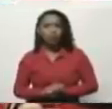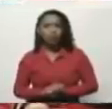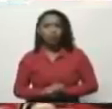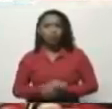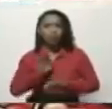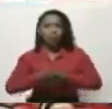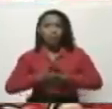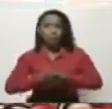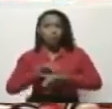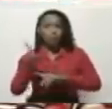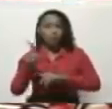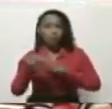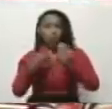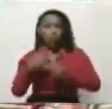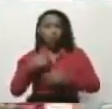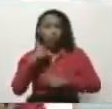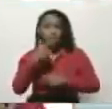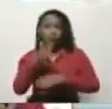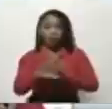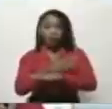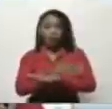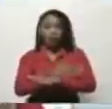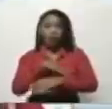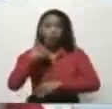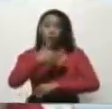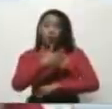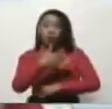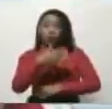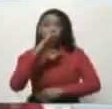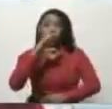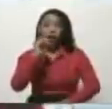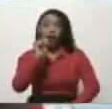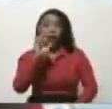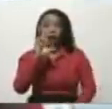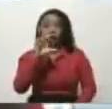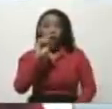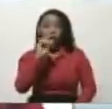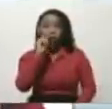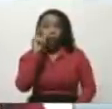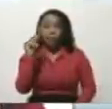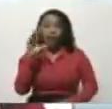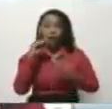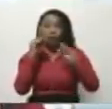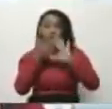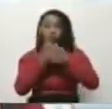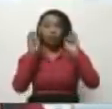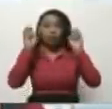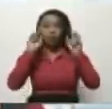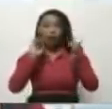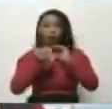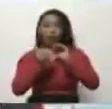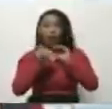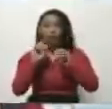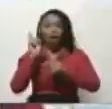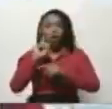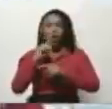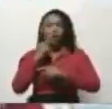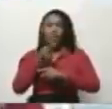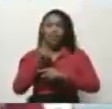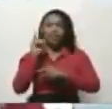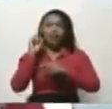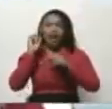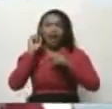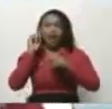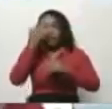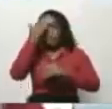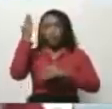Por eso, como les decía antes, cuando Carlos Marx habla de la ética, no se refiere a esa ética hipócrita